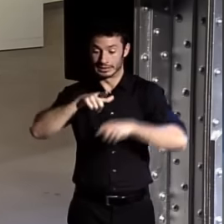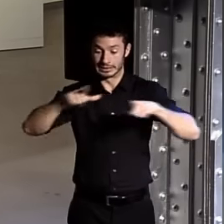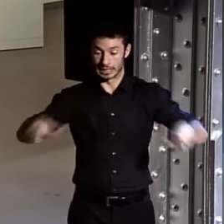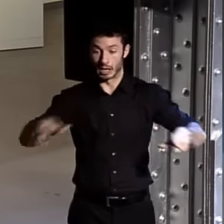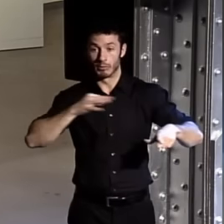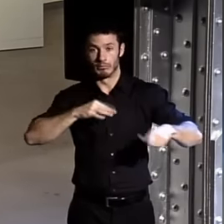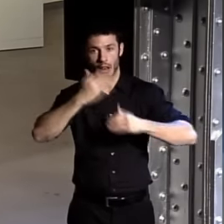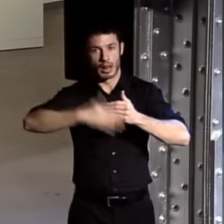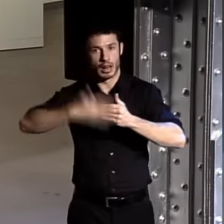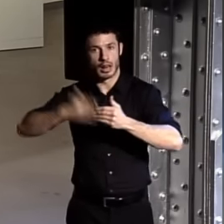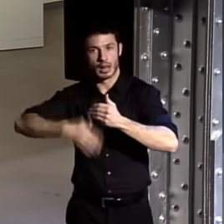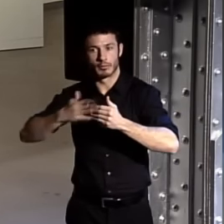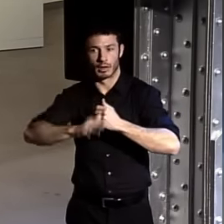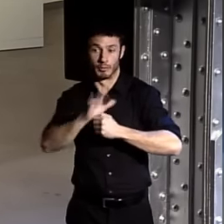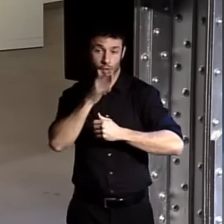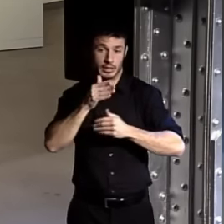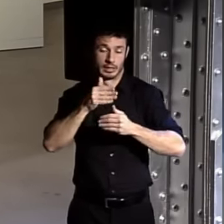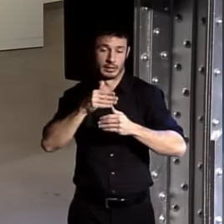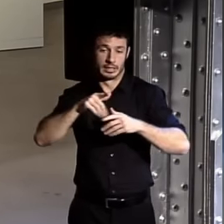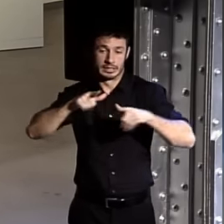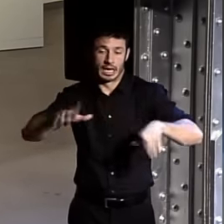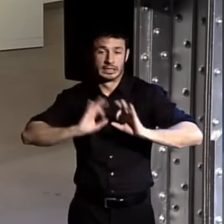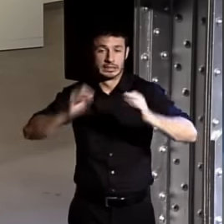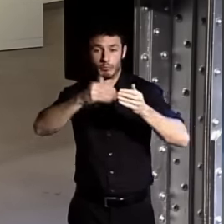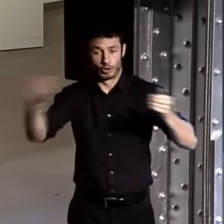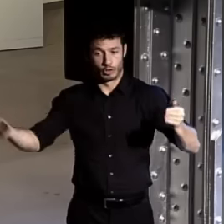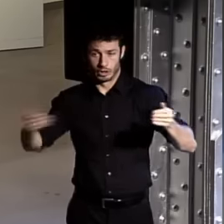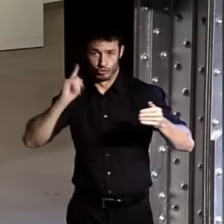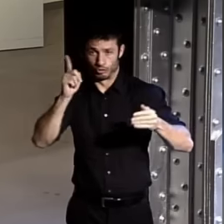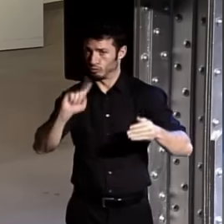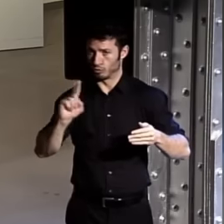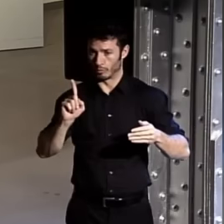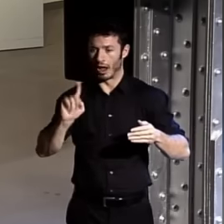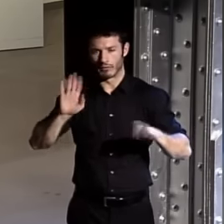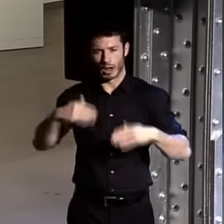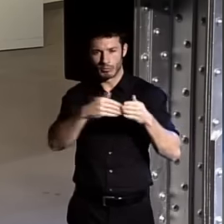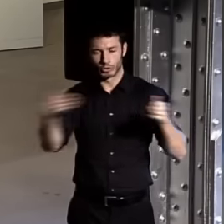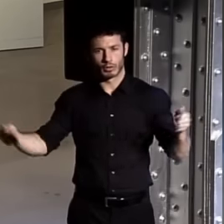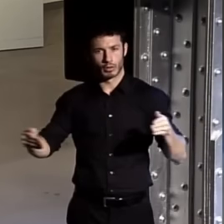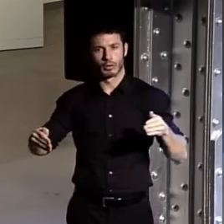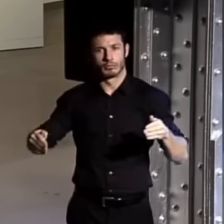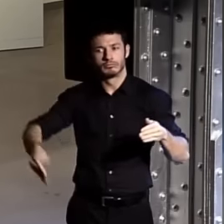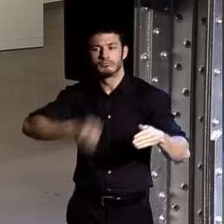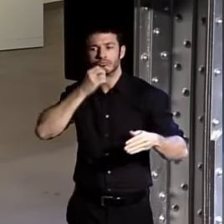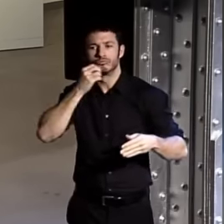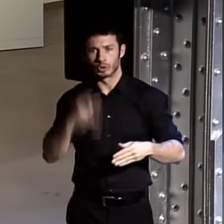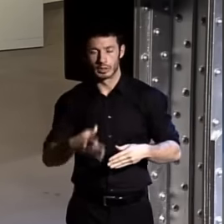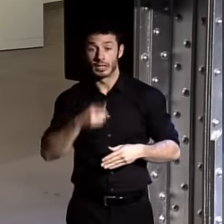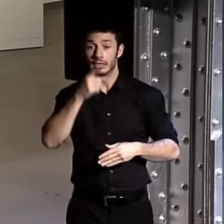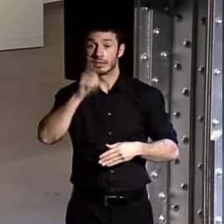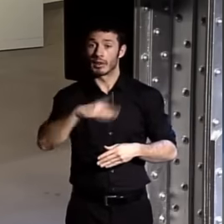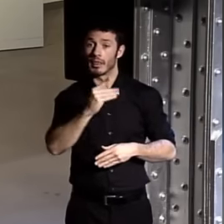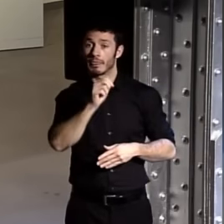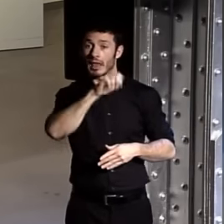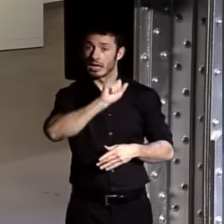polivalente que no es una sala exclusiva para exposiciones en virtudes y ha hecho algo chulísimo y luego bueno está Dani Rubio que es el que ha hecho el